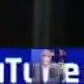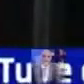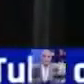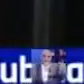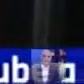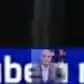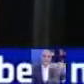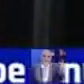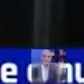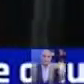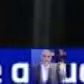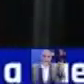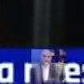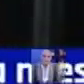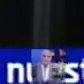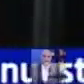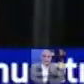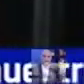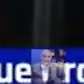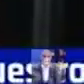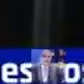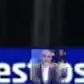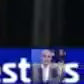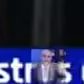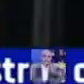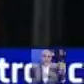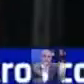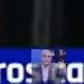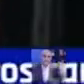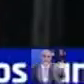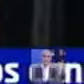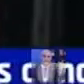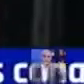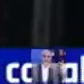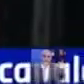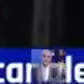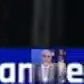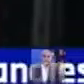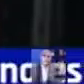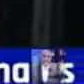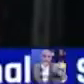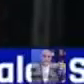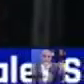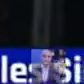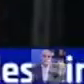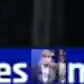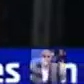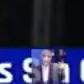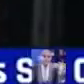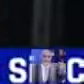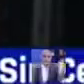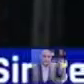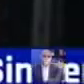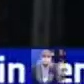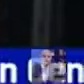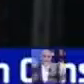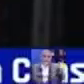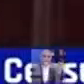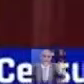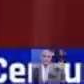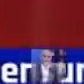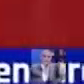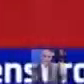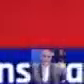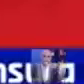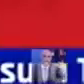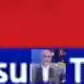quedó con el liderazgo luego de la salida, entre comillas también, de Claudio X González. Ahora Carlos Loret